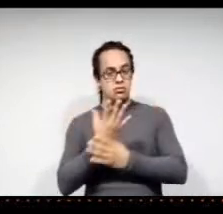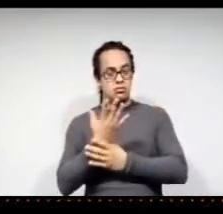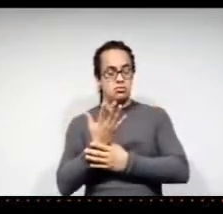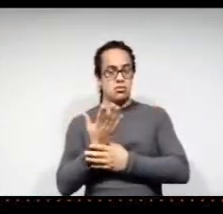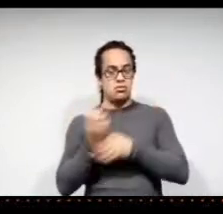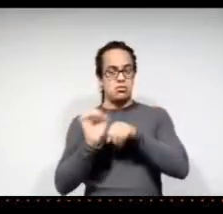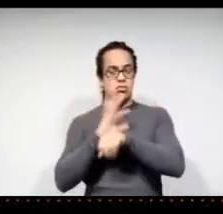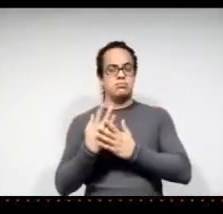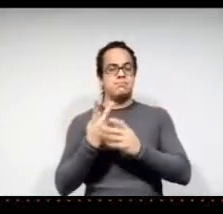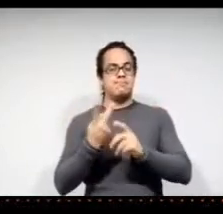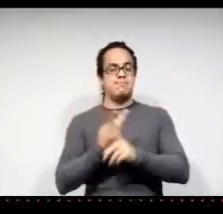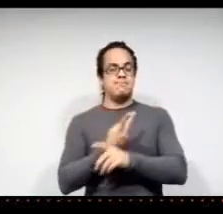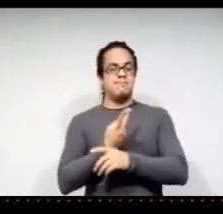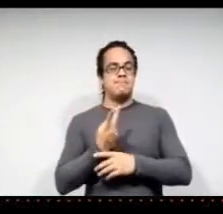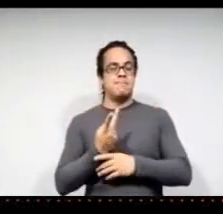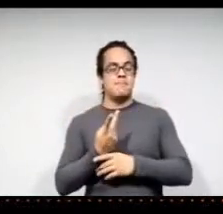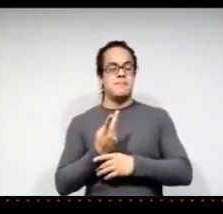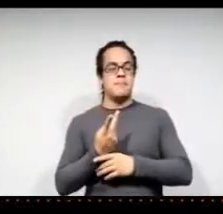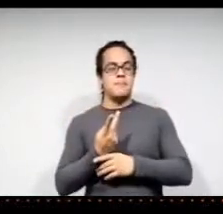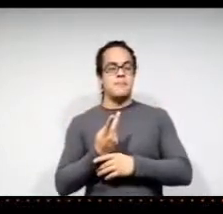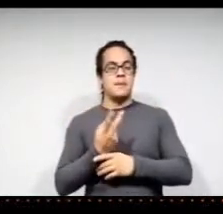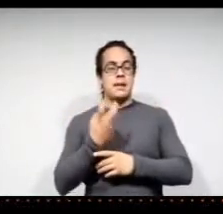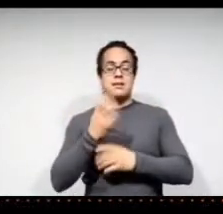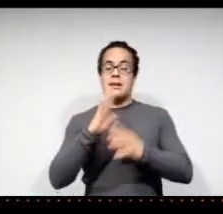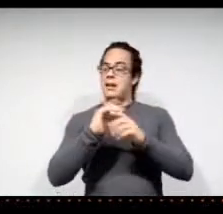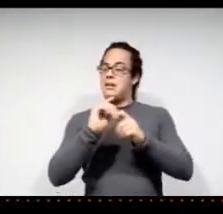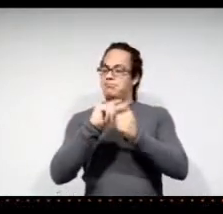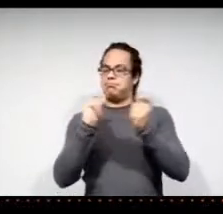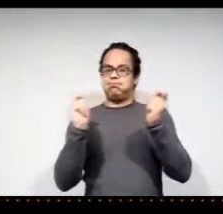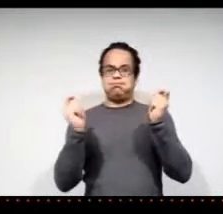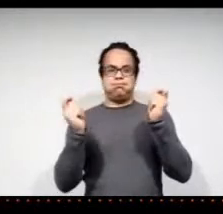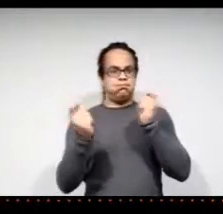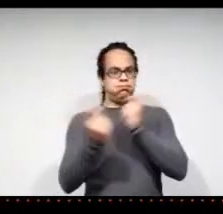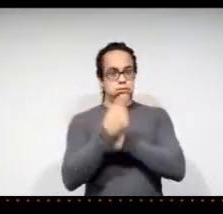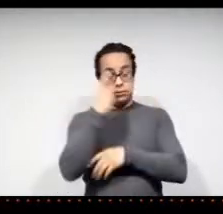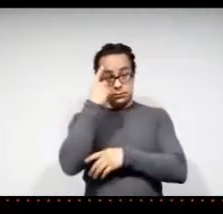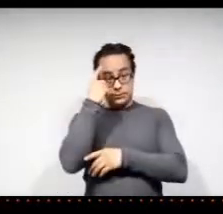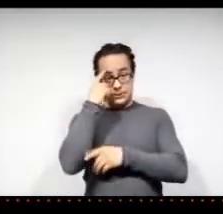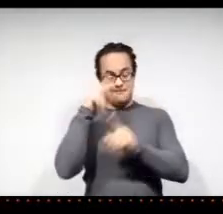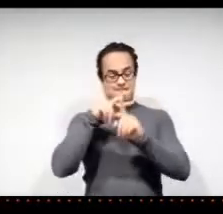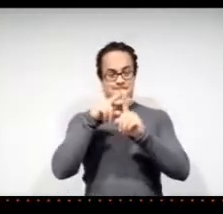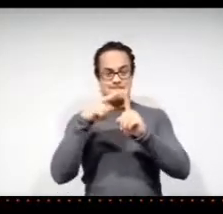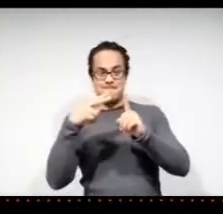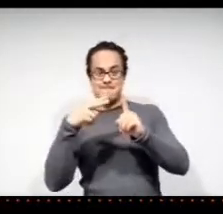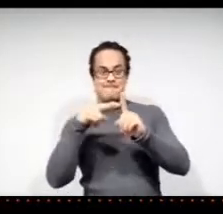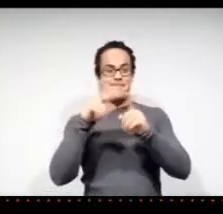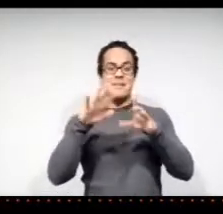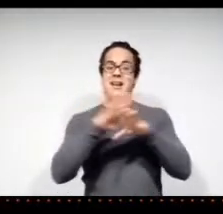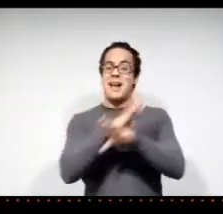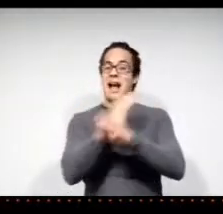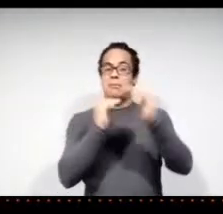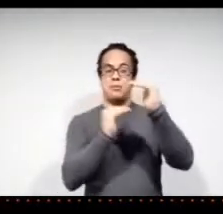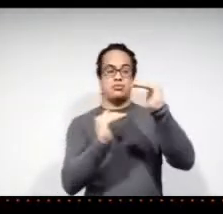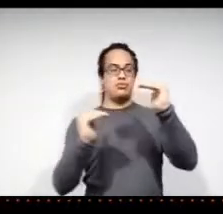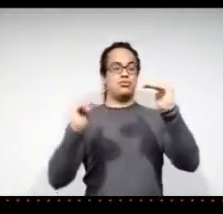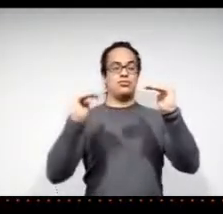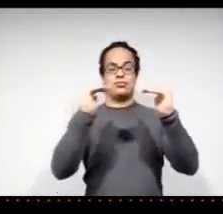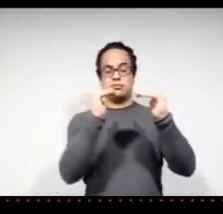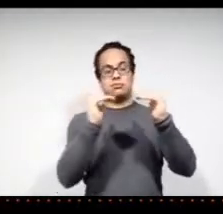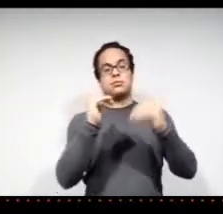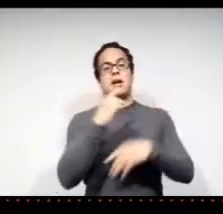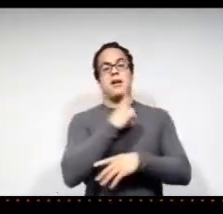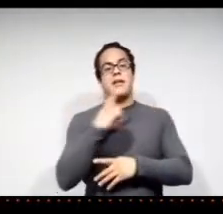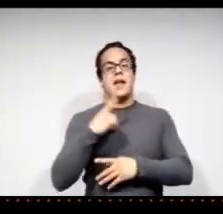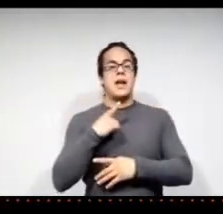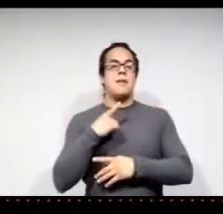escenario, pues va a cambiar ahora sí que todo nuestro, llamémosle, paradigma de este sistema, ¿no? Generamos una gran cantidad